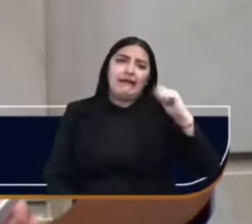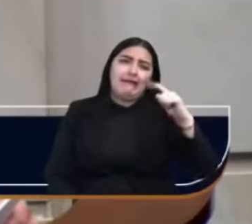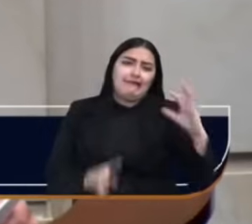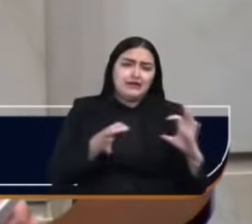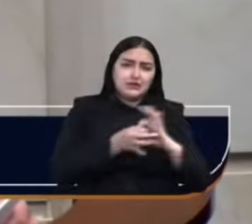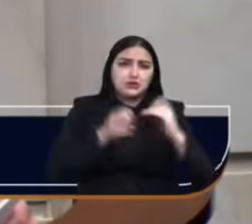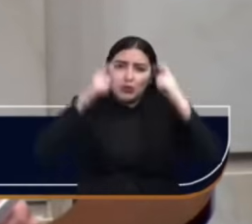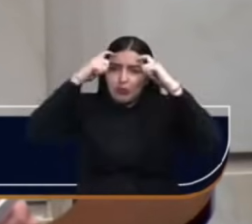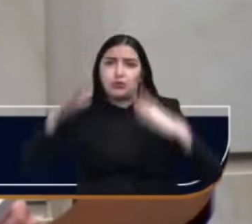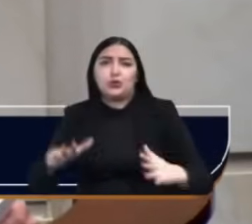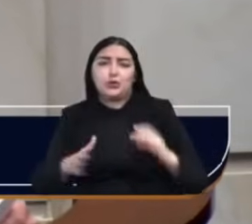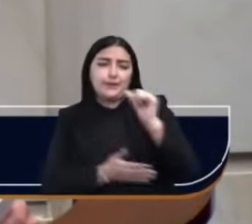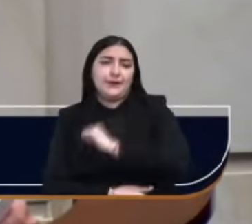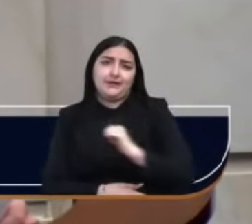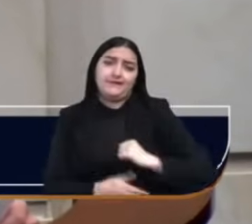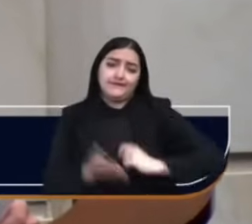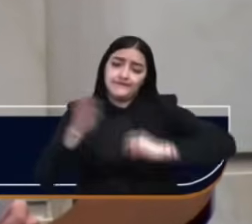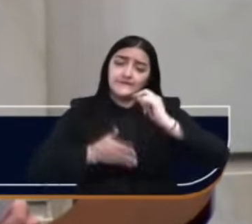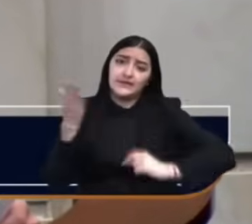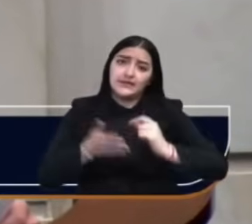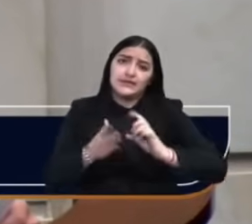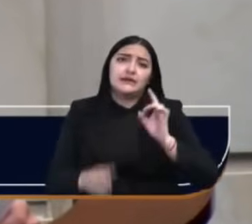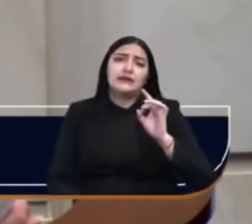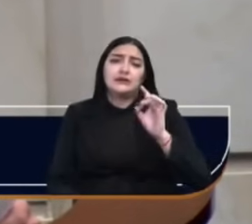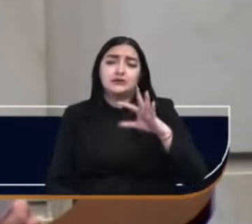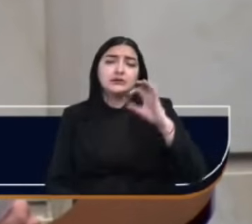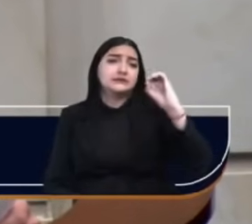Público-Privada, firmada en 2015, es la APP